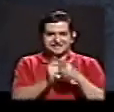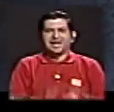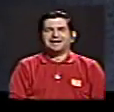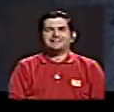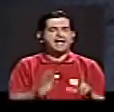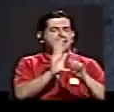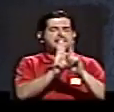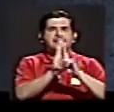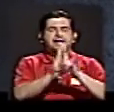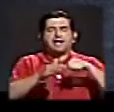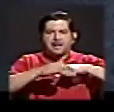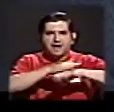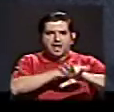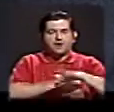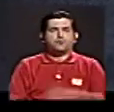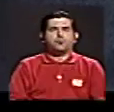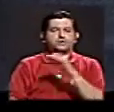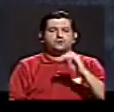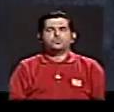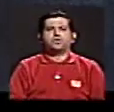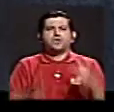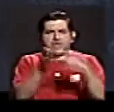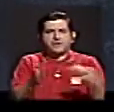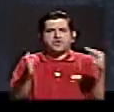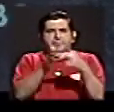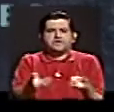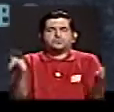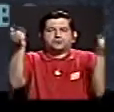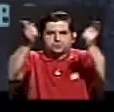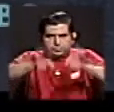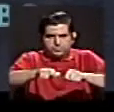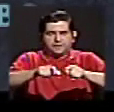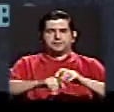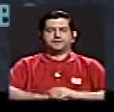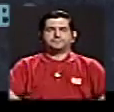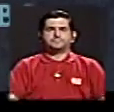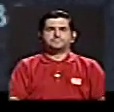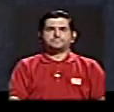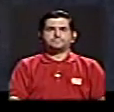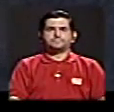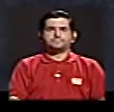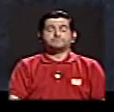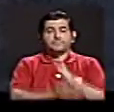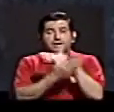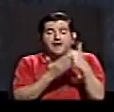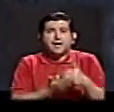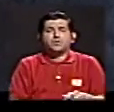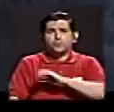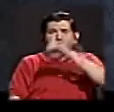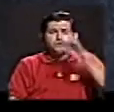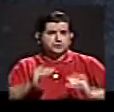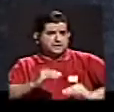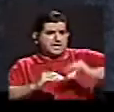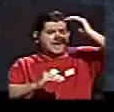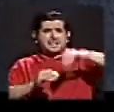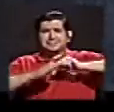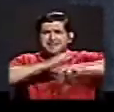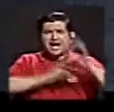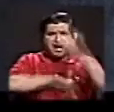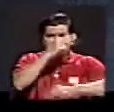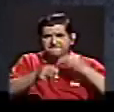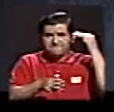el estatus legal del aborto y la frecuencia con la que éste se lleva a cabo. Algunas de las tasas más altas de aborto